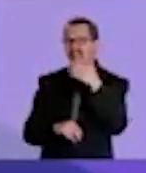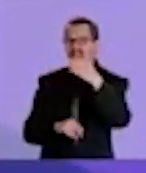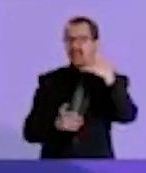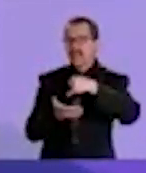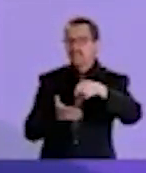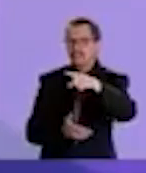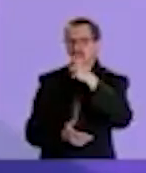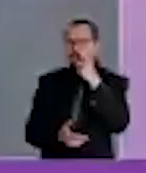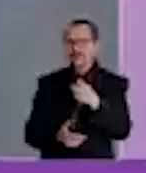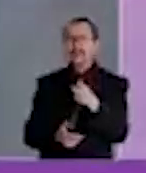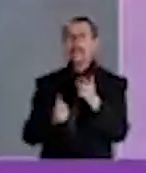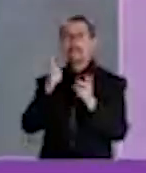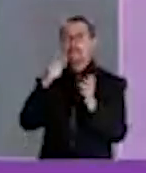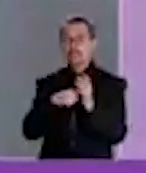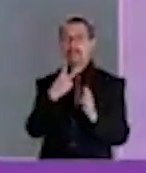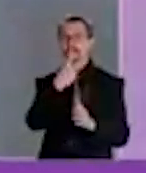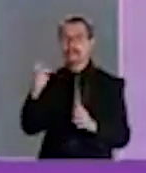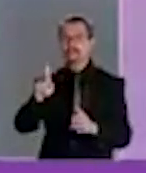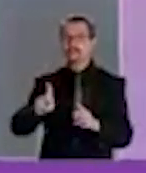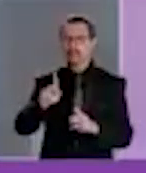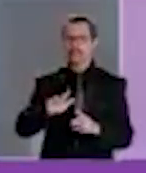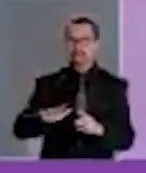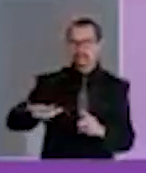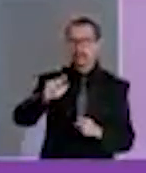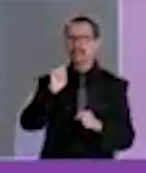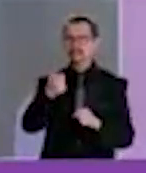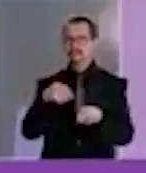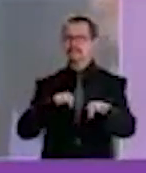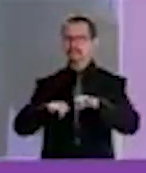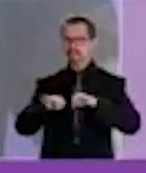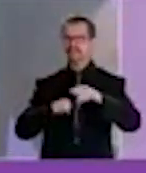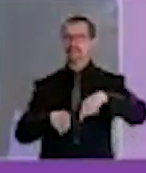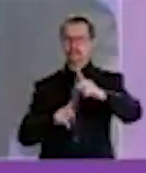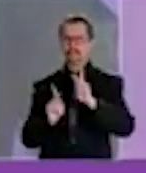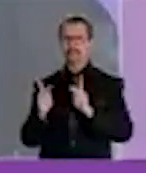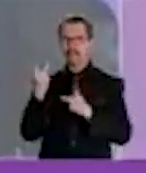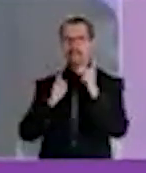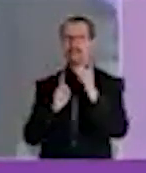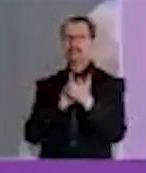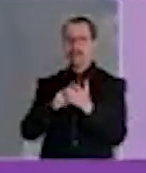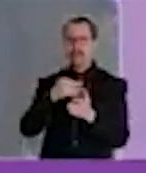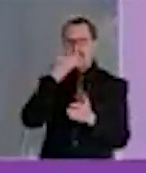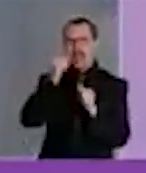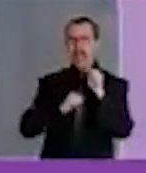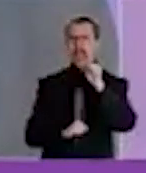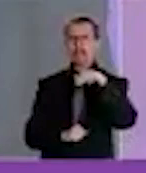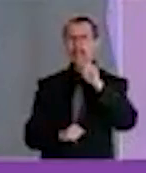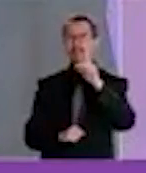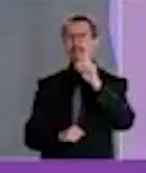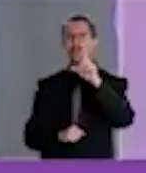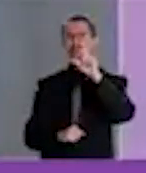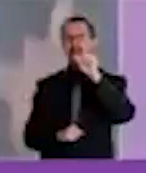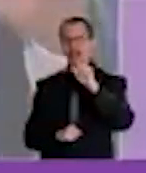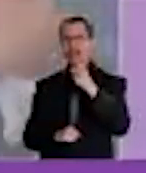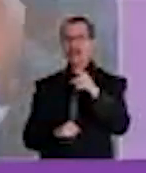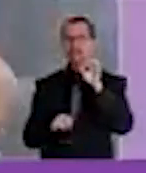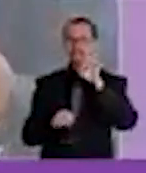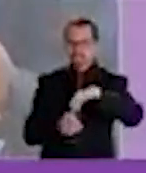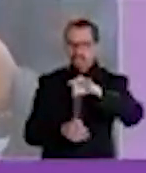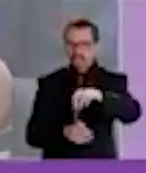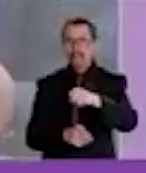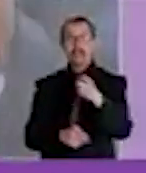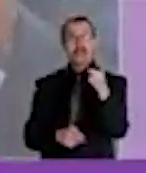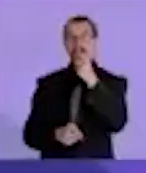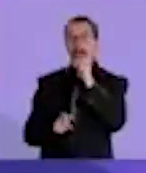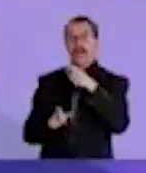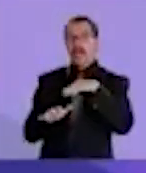más cara la mayor nada amapola que puedan sembrar maíz y que se les pague bien por sustitución de cultivo claro y que se les pague bien